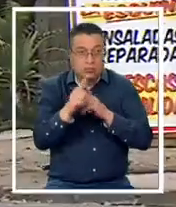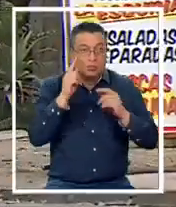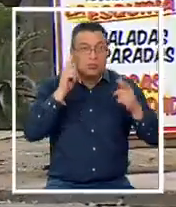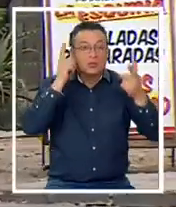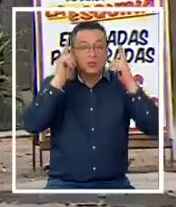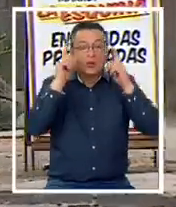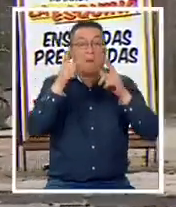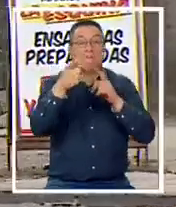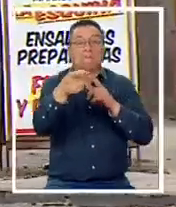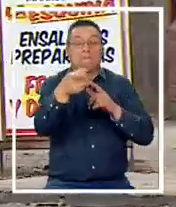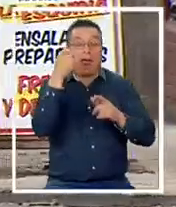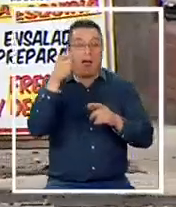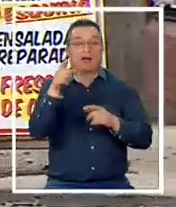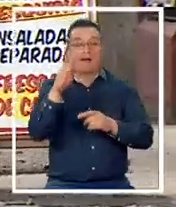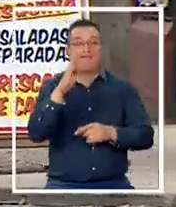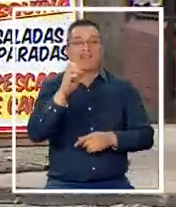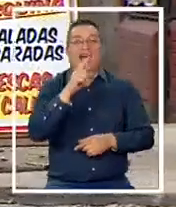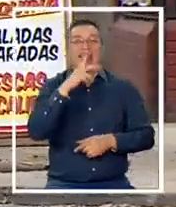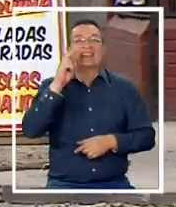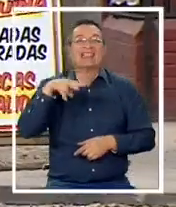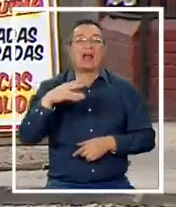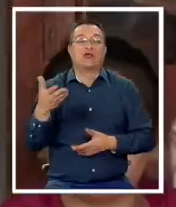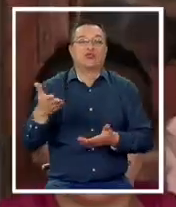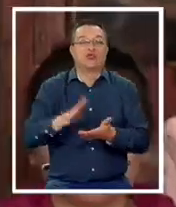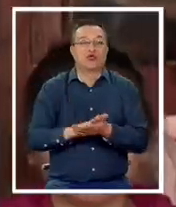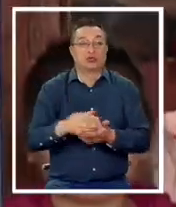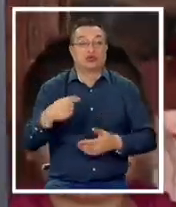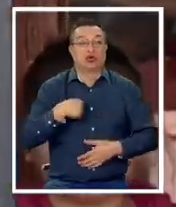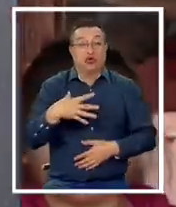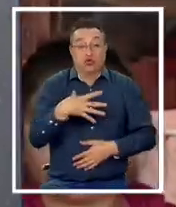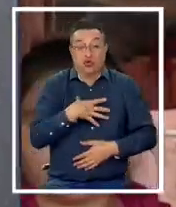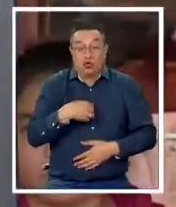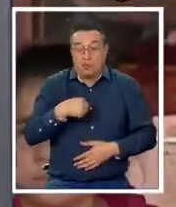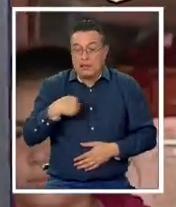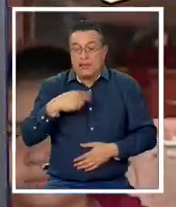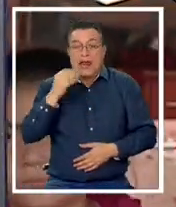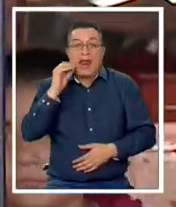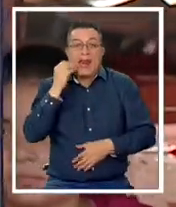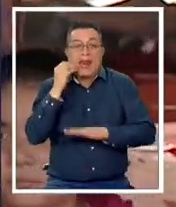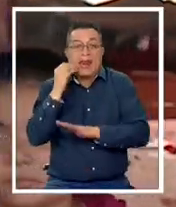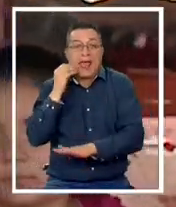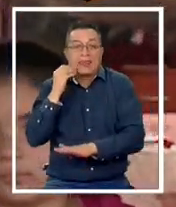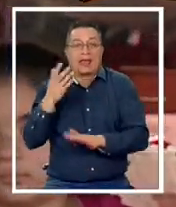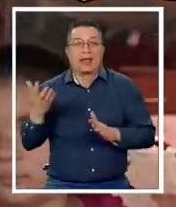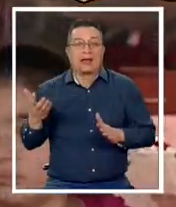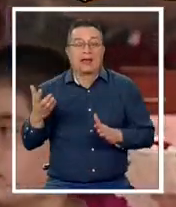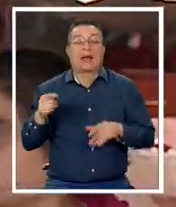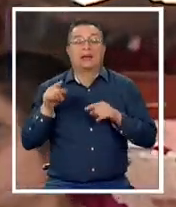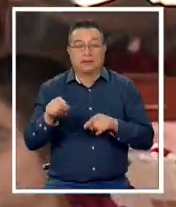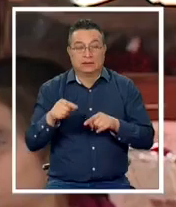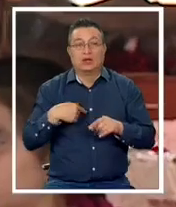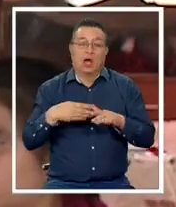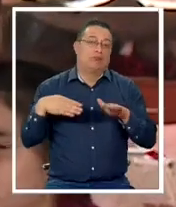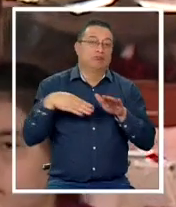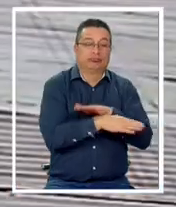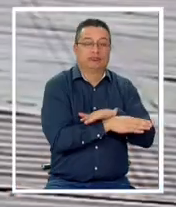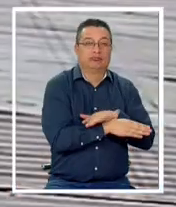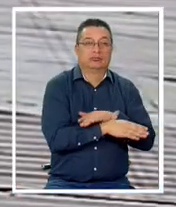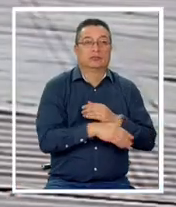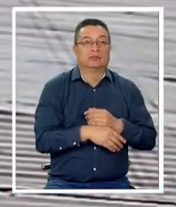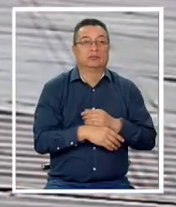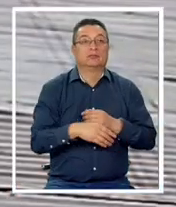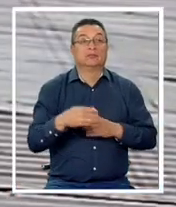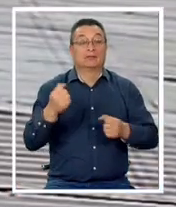escuchar el disparo que mató a Bastián. Yo me asusté por mi nieta. Y ahí entré.